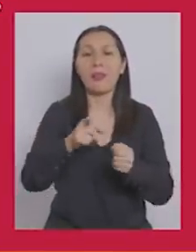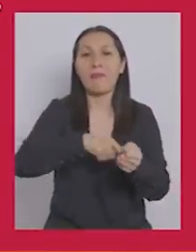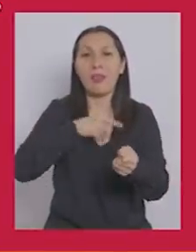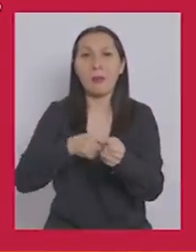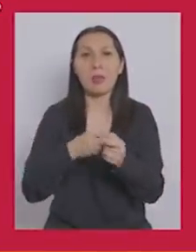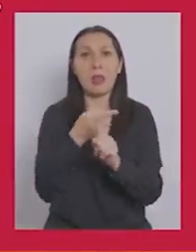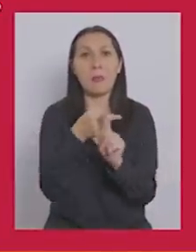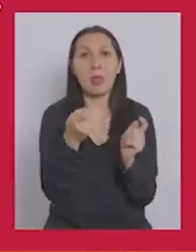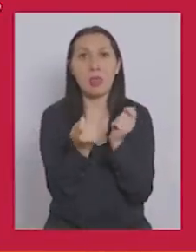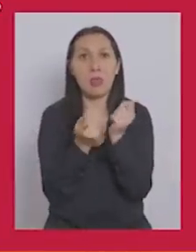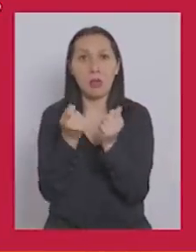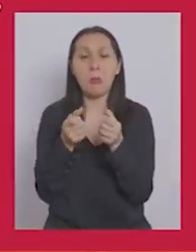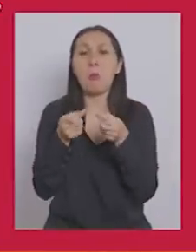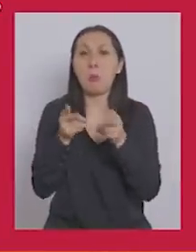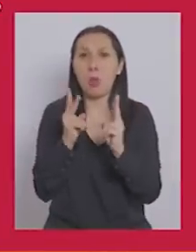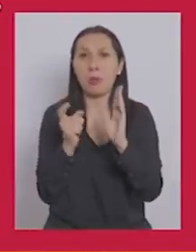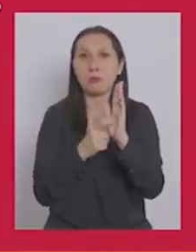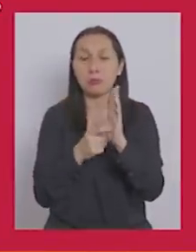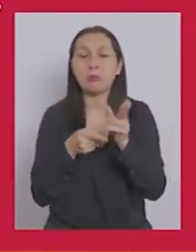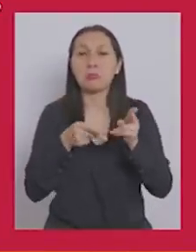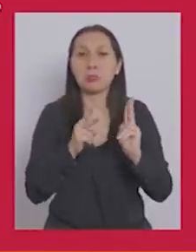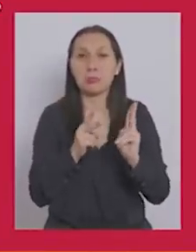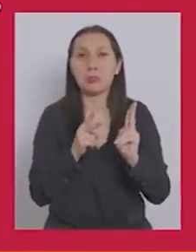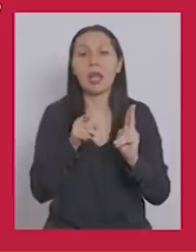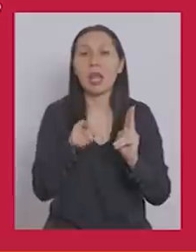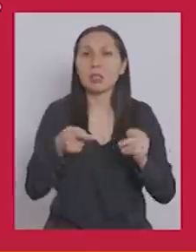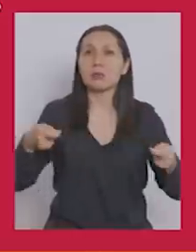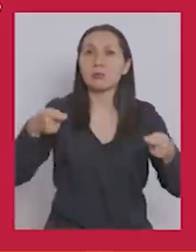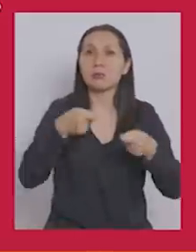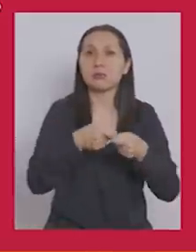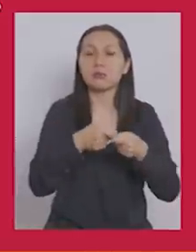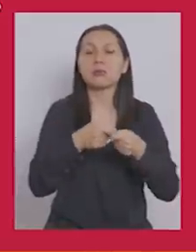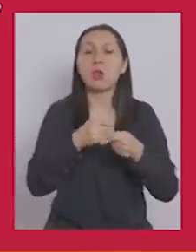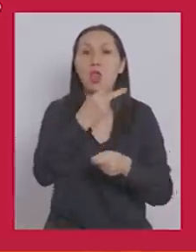media que califiquen. Este subsidio de arriendo cubre hasta